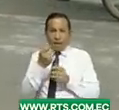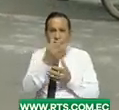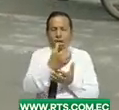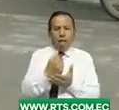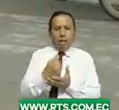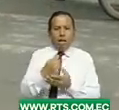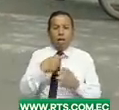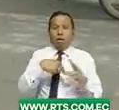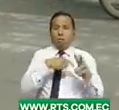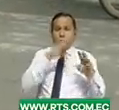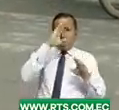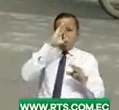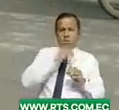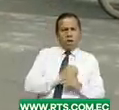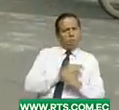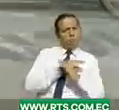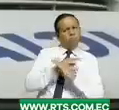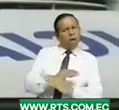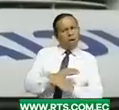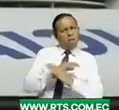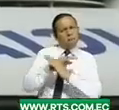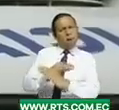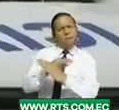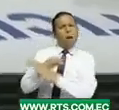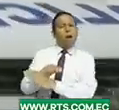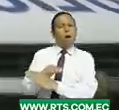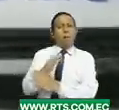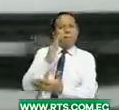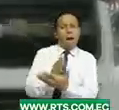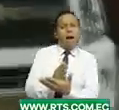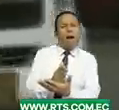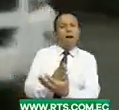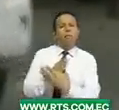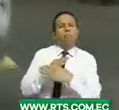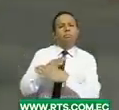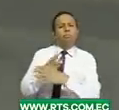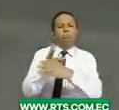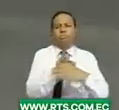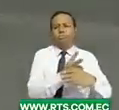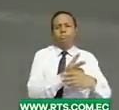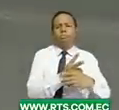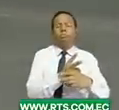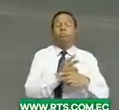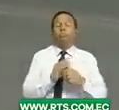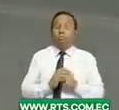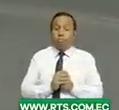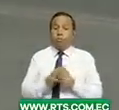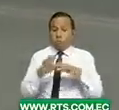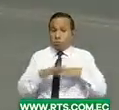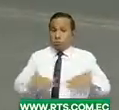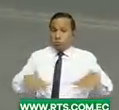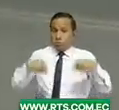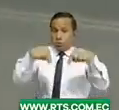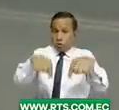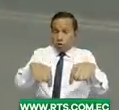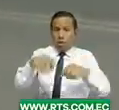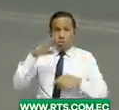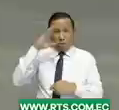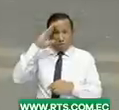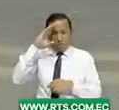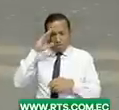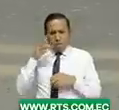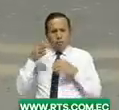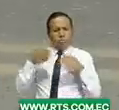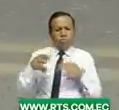que además evitaron que se cometiera el delito. En el lugar de los hechos, criminalística levantó más de 50